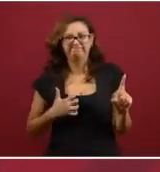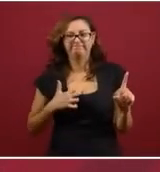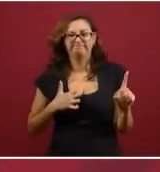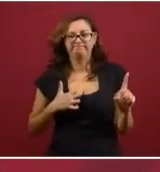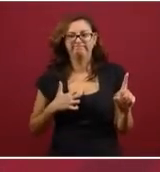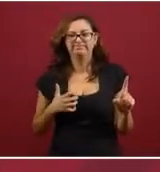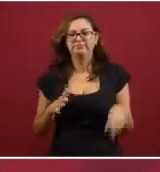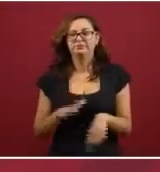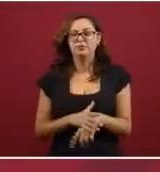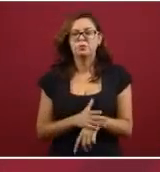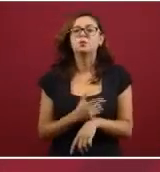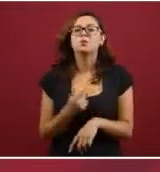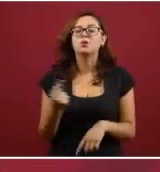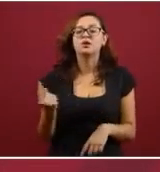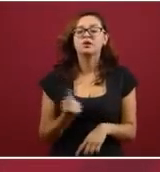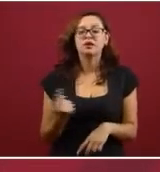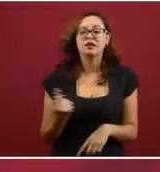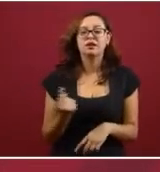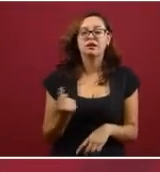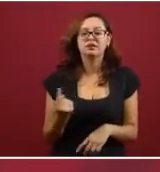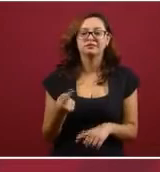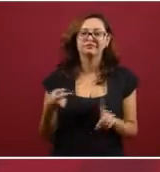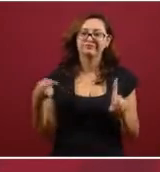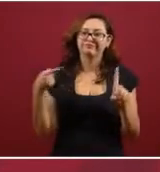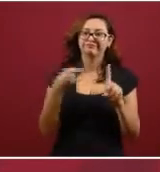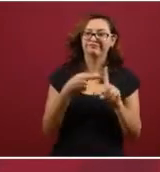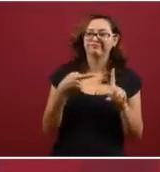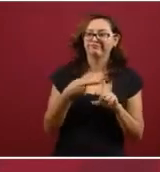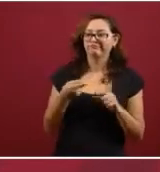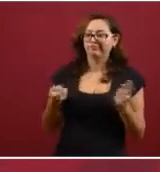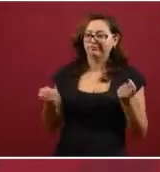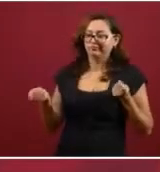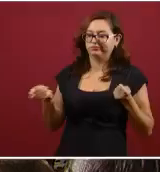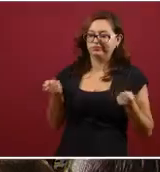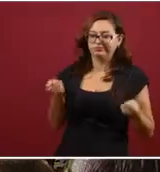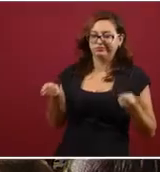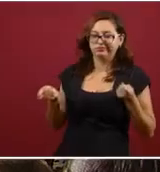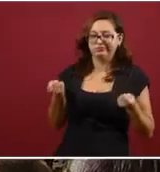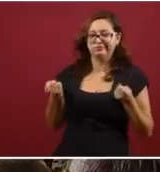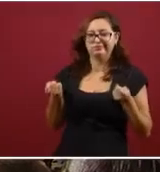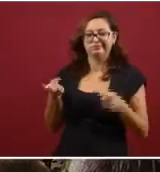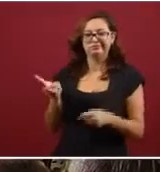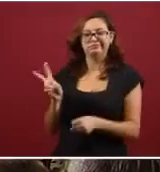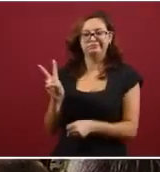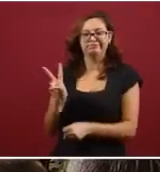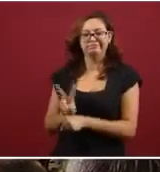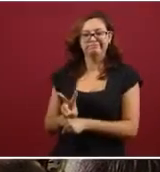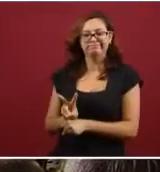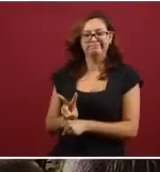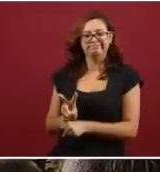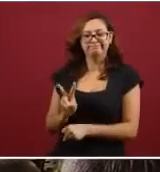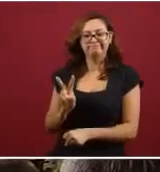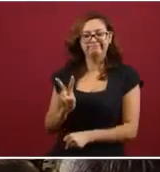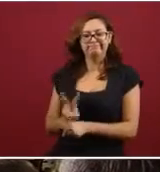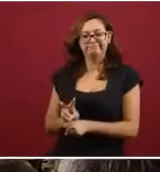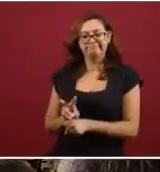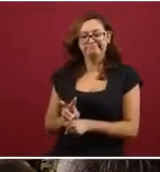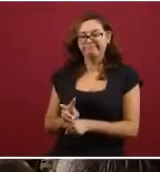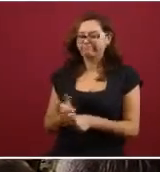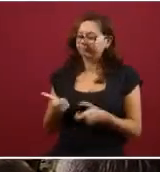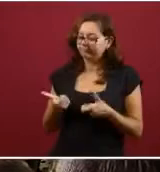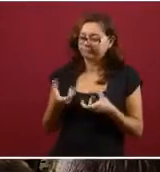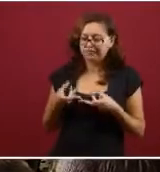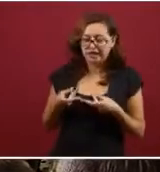porque es la que tiene la responsabilidad de llevar a cabo